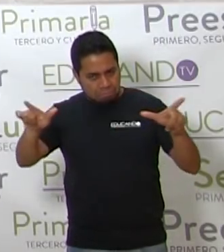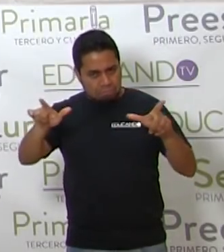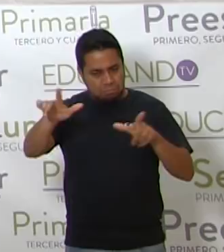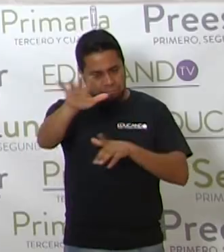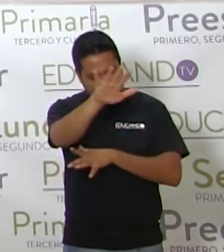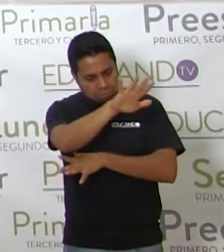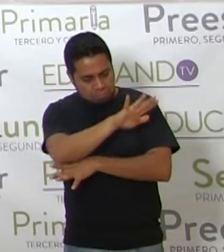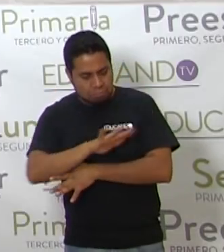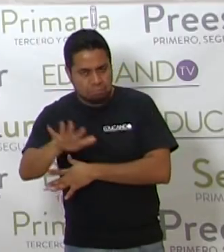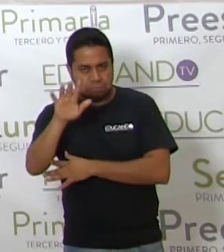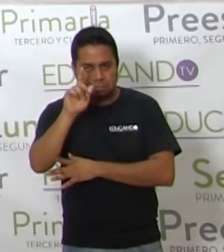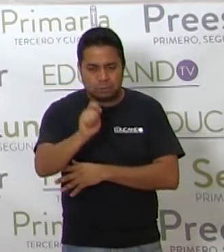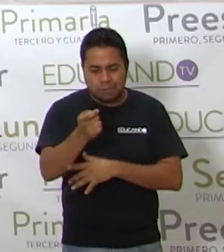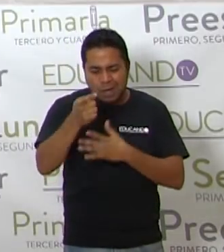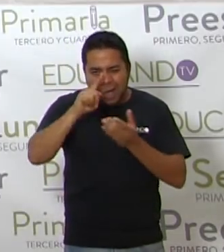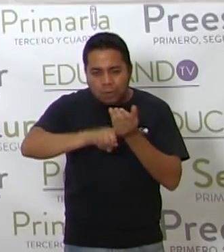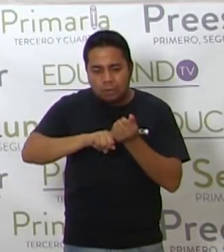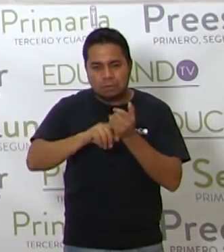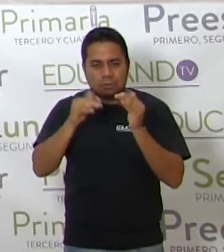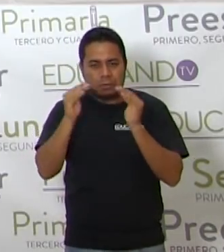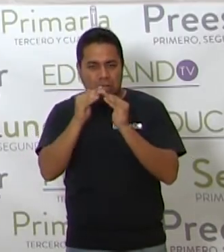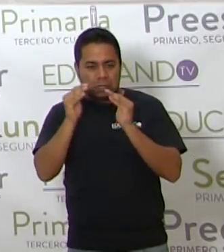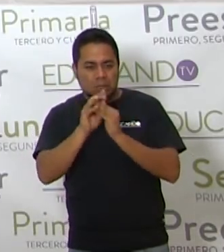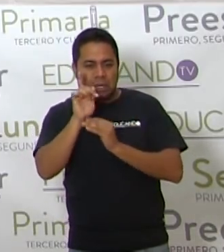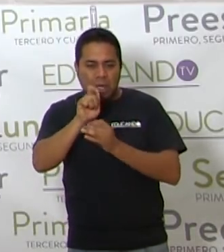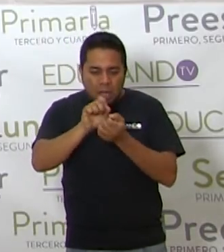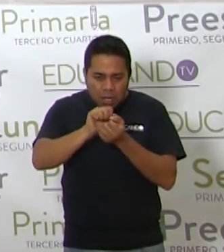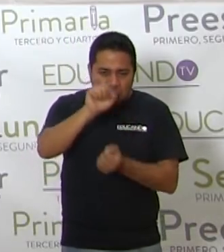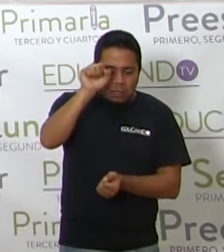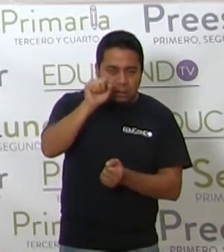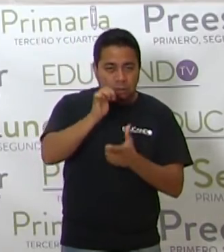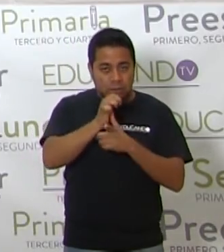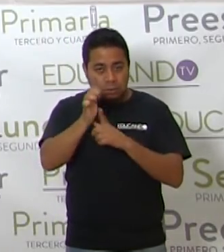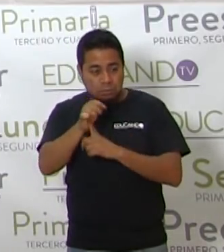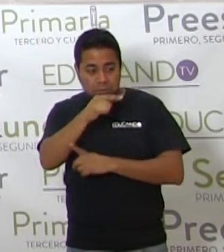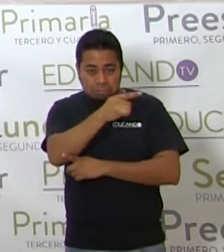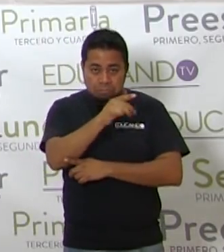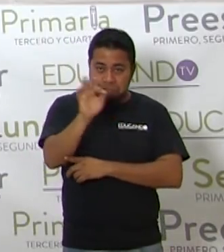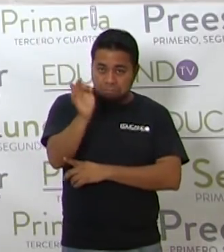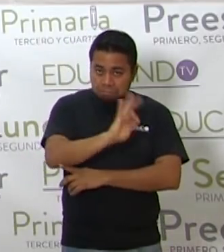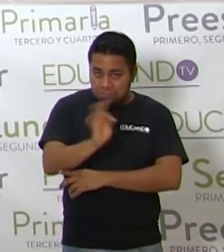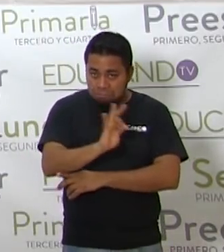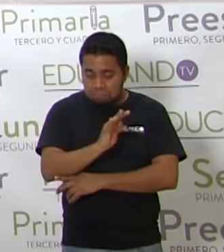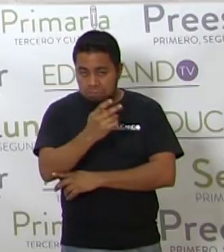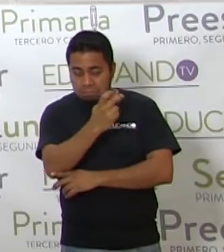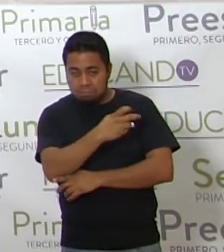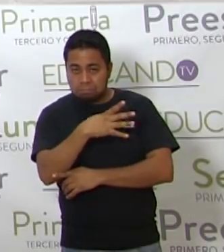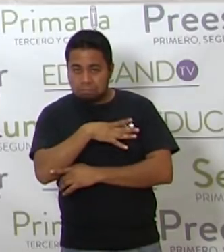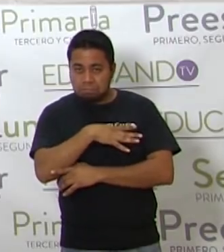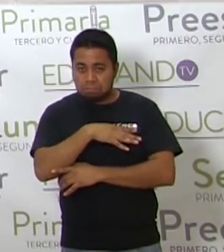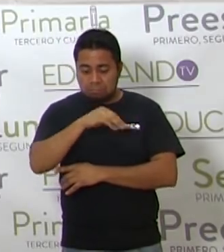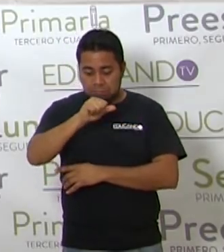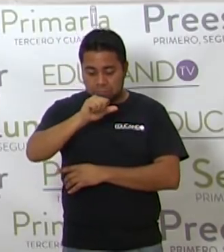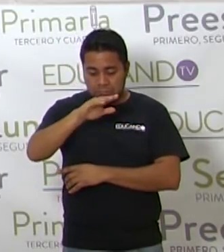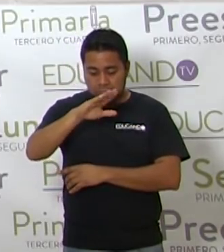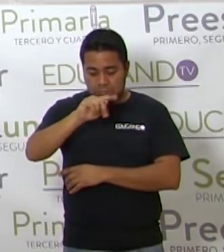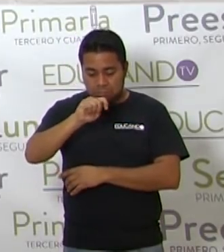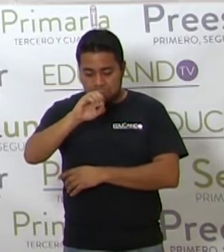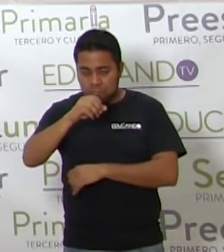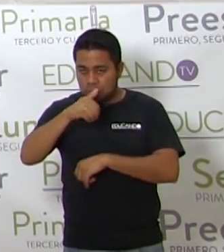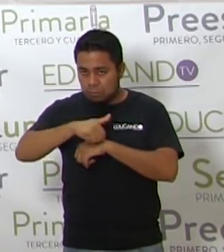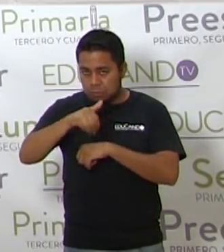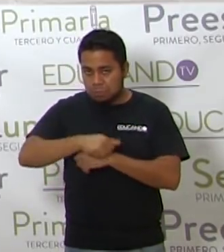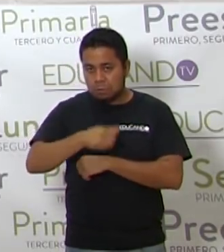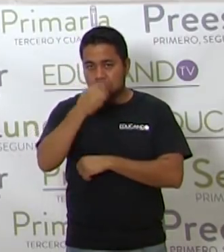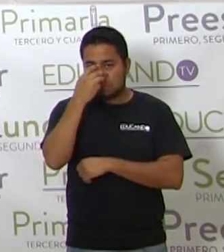nos habla del interior de una casa. Entonces, este probablemente puede ser el acto número 3, pero vamos a